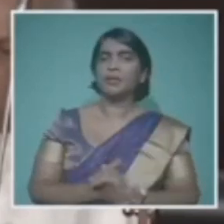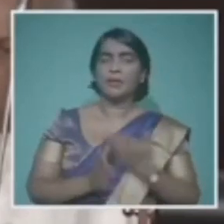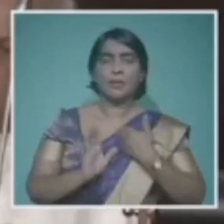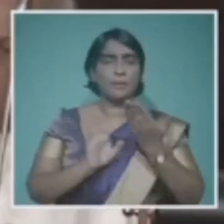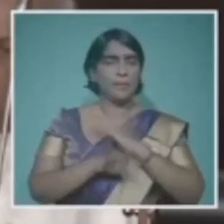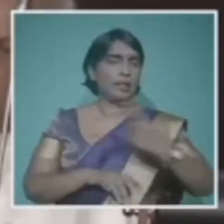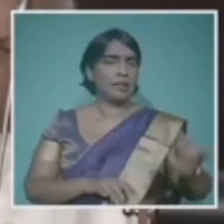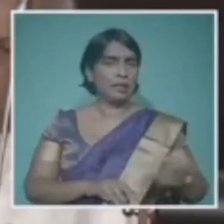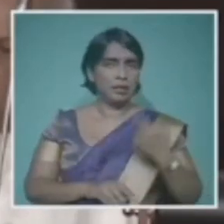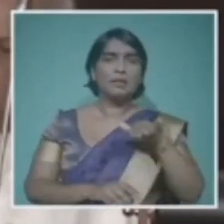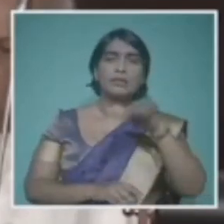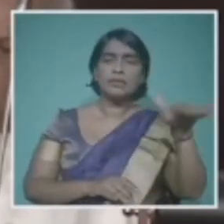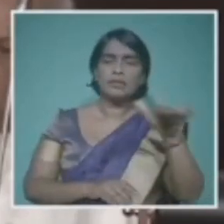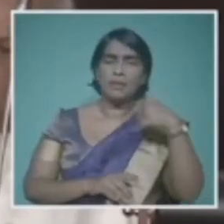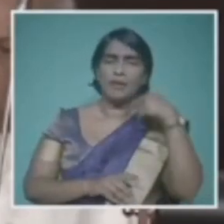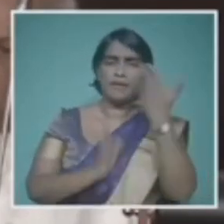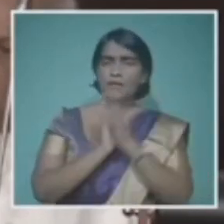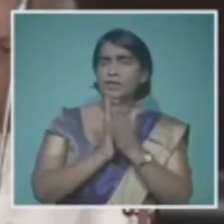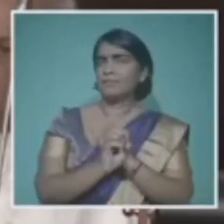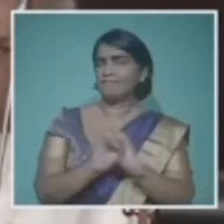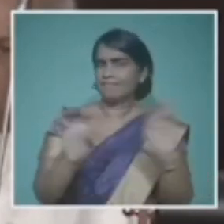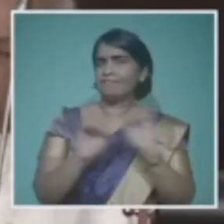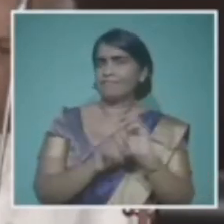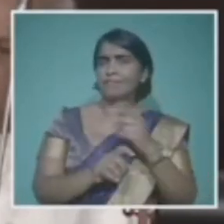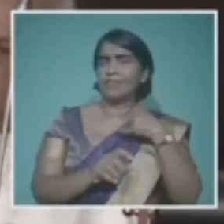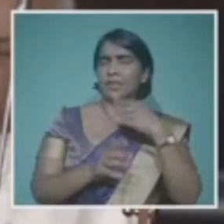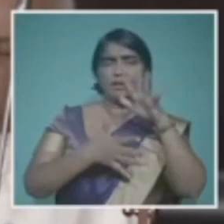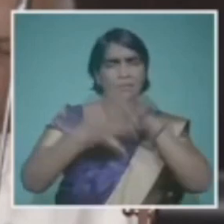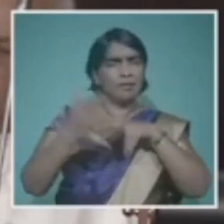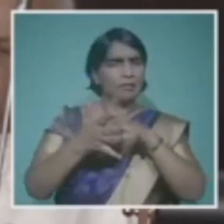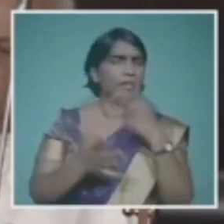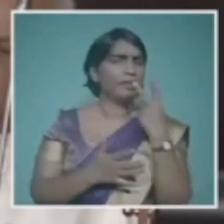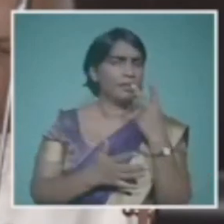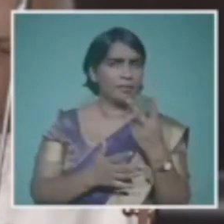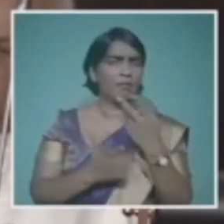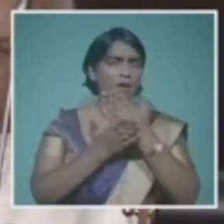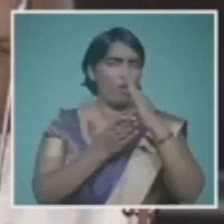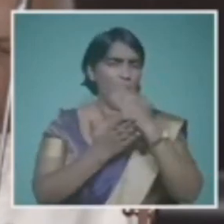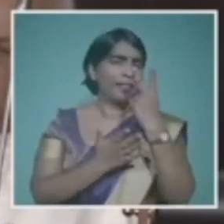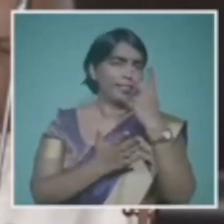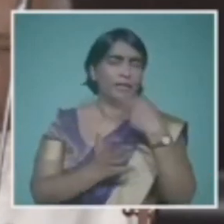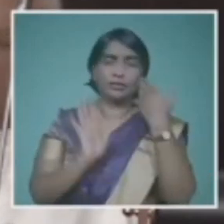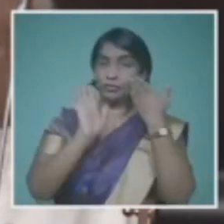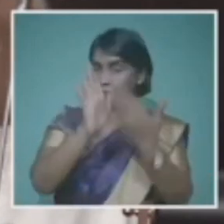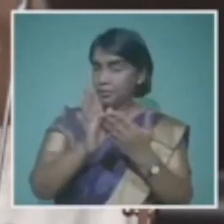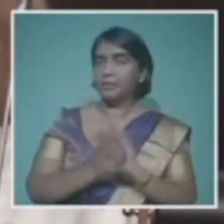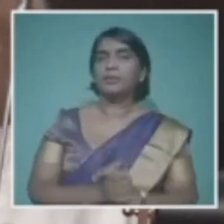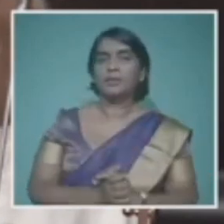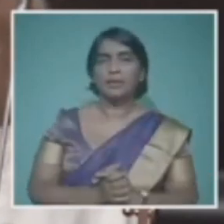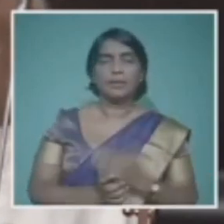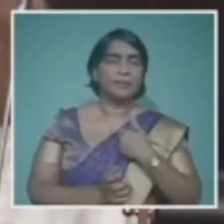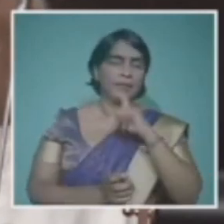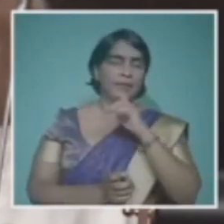Pasuki Dinaka, Samaja Madhya Jala, Ose Kiyavimata Labu Lipi Dekakin, Kotas Dekak, Genahara Dakwanna, Mark